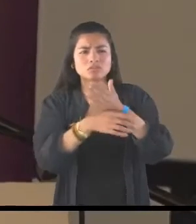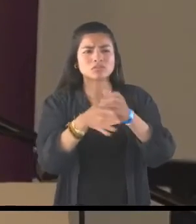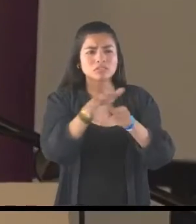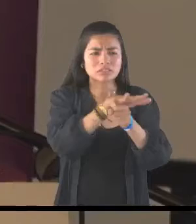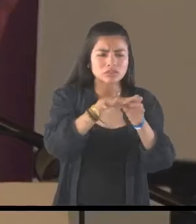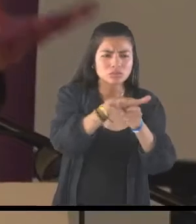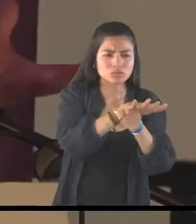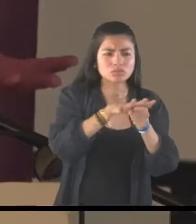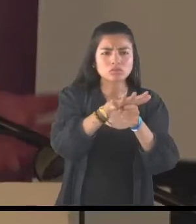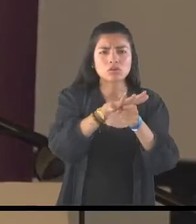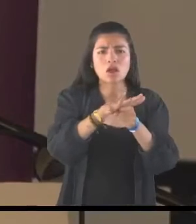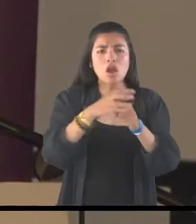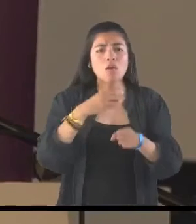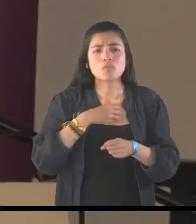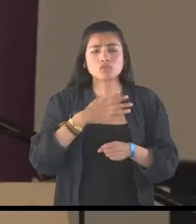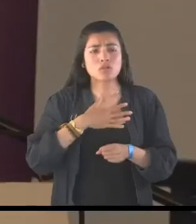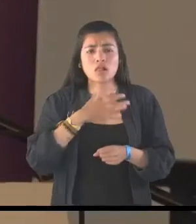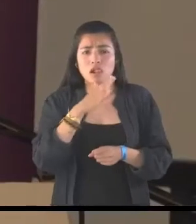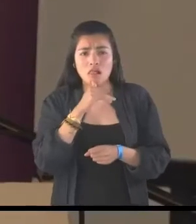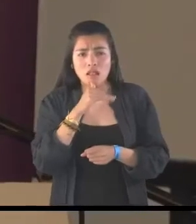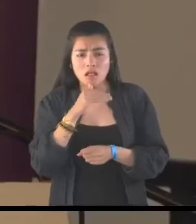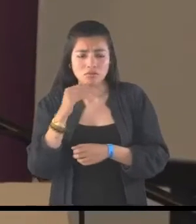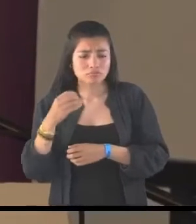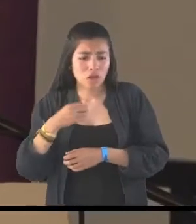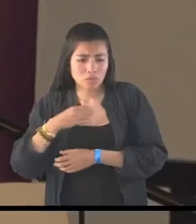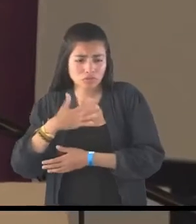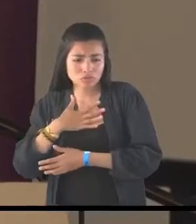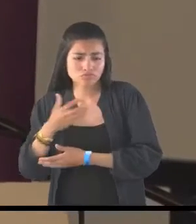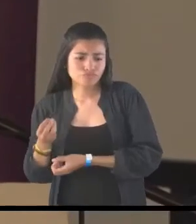sin oportunidades las tengan algún día.